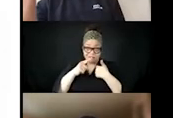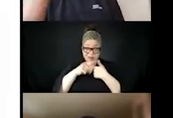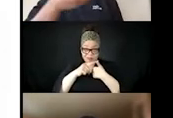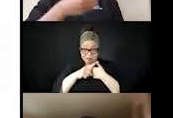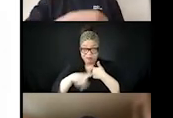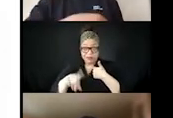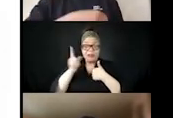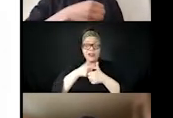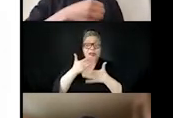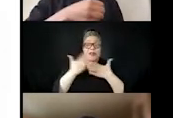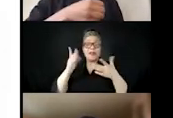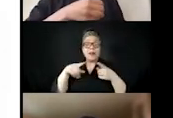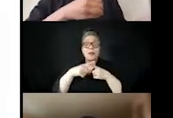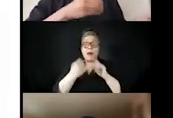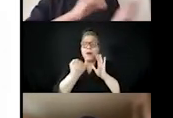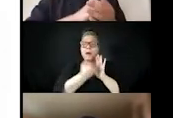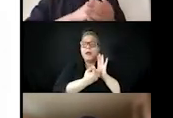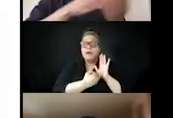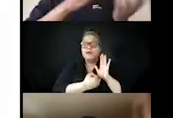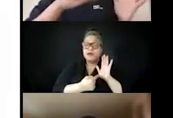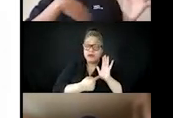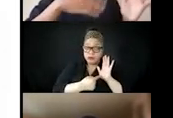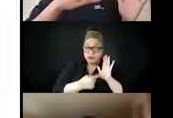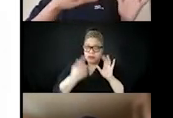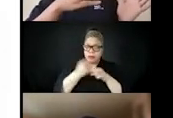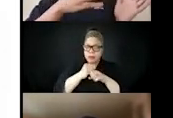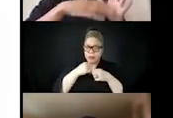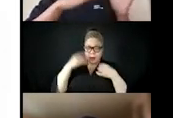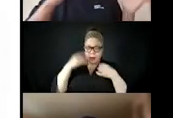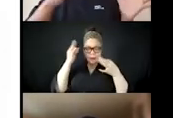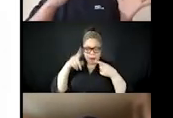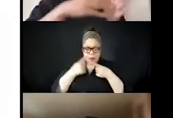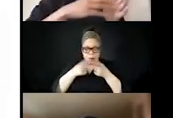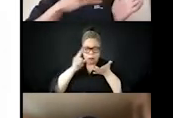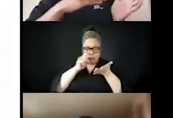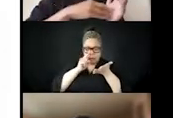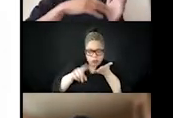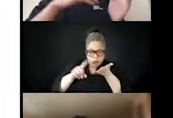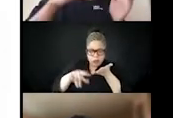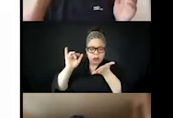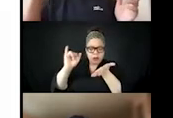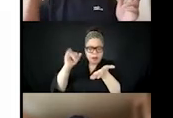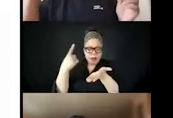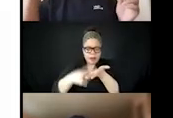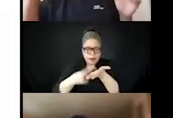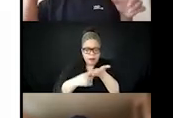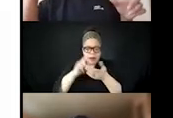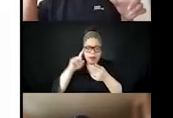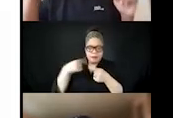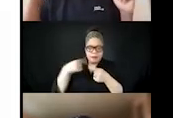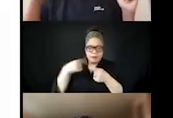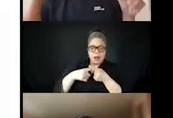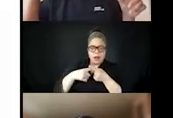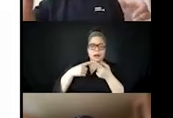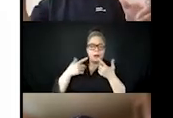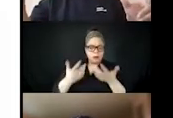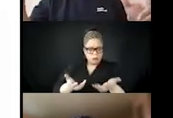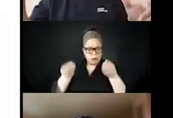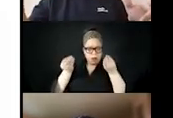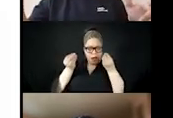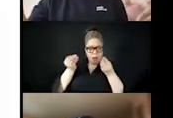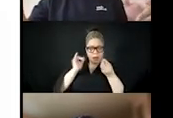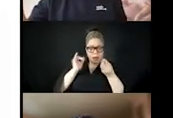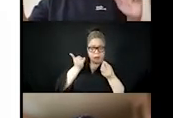sobre ilustraciones y me hace pensar en la investigación que habla sobre cómo la desinformación